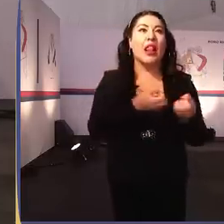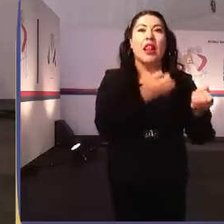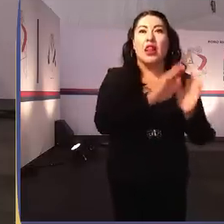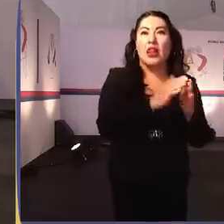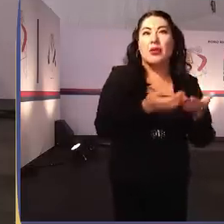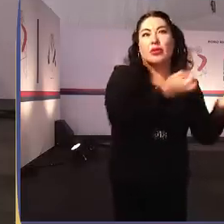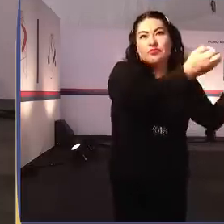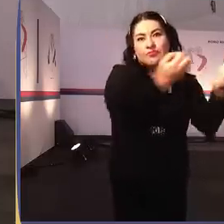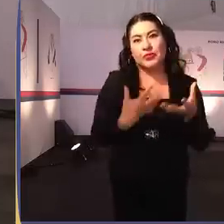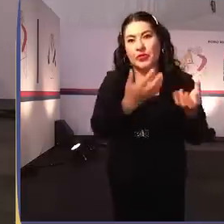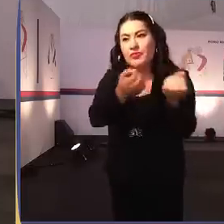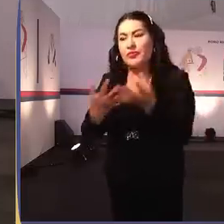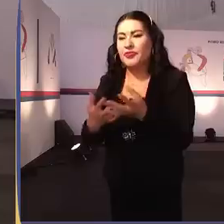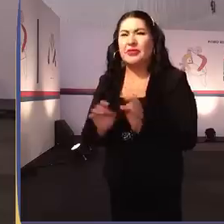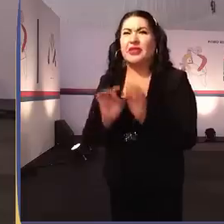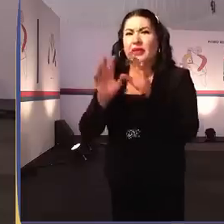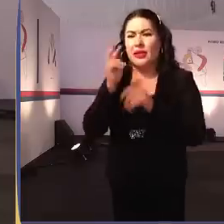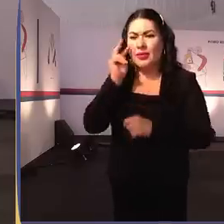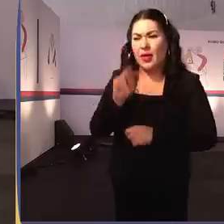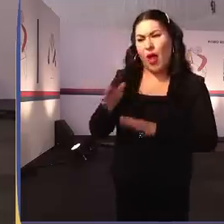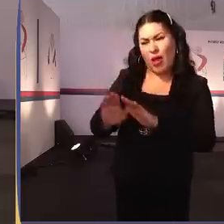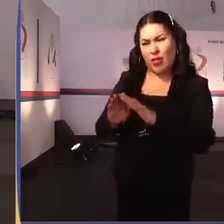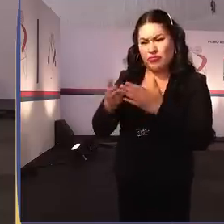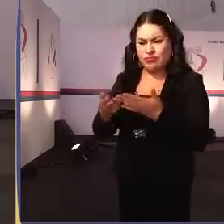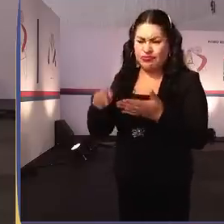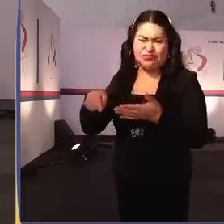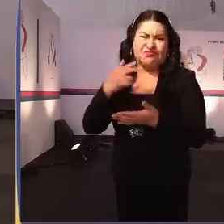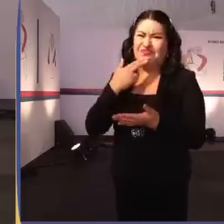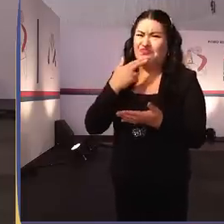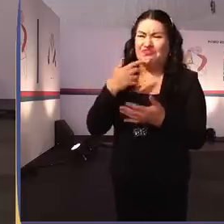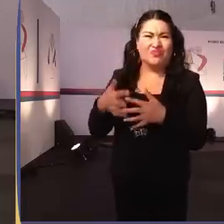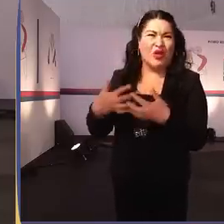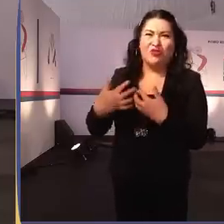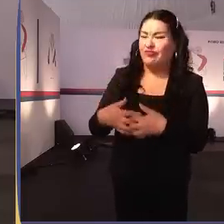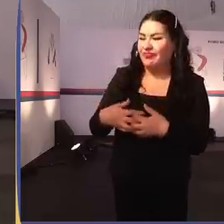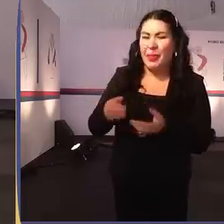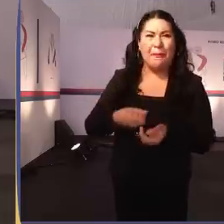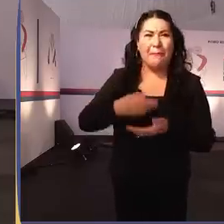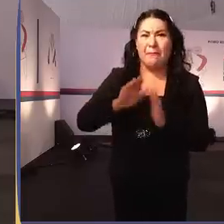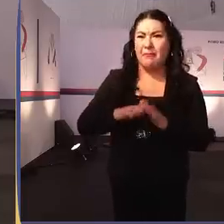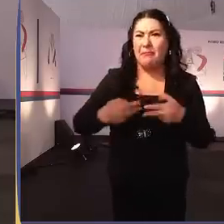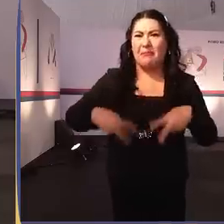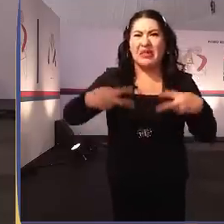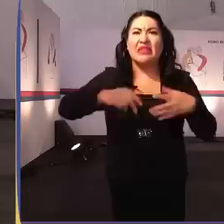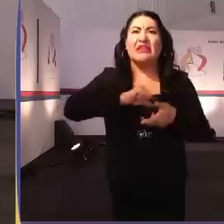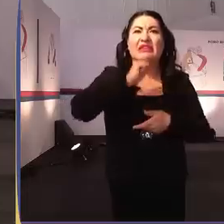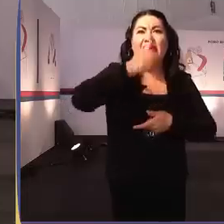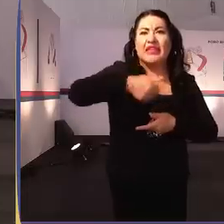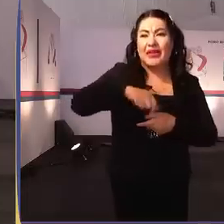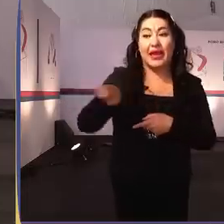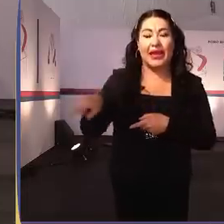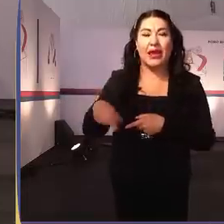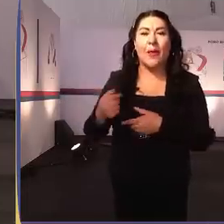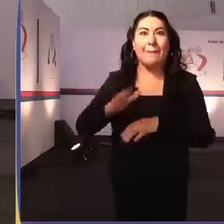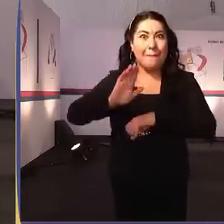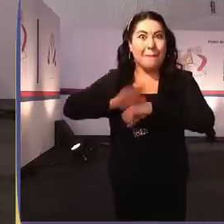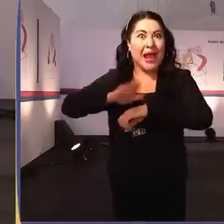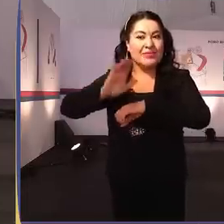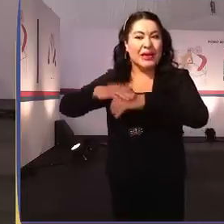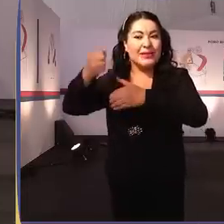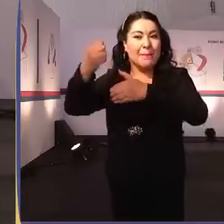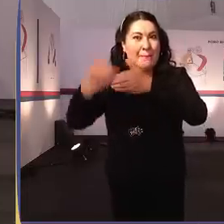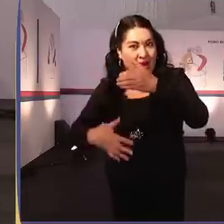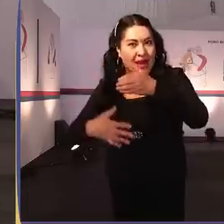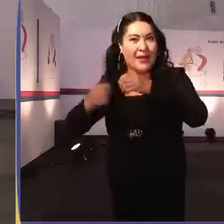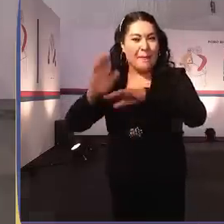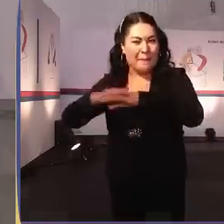habían visto que un libro no funcionó porque lo hicieron mal, porque no lo sabían promover. Y entonces le metían un descuento extra para invitar